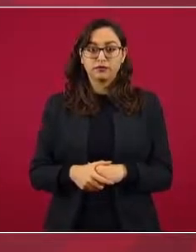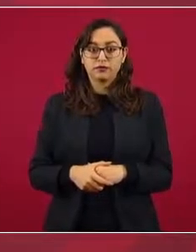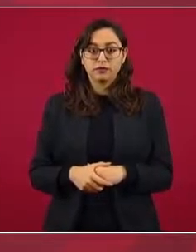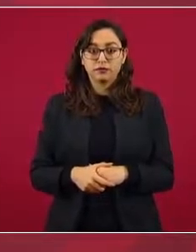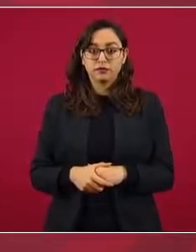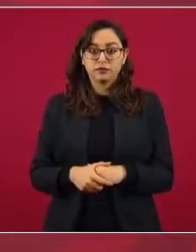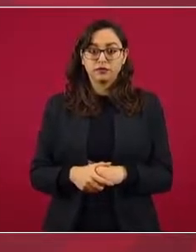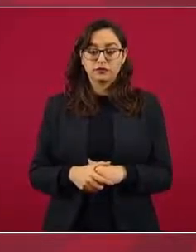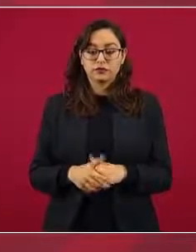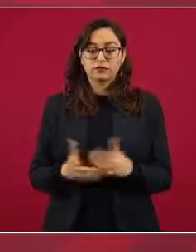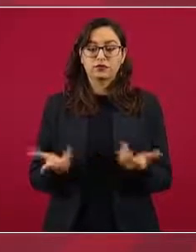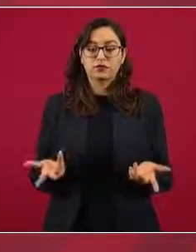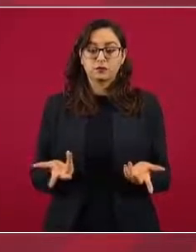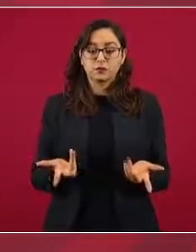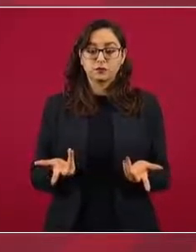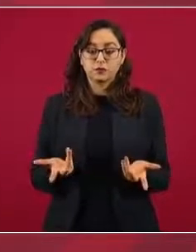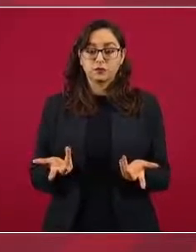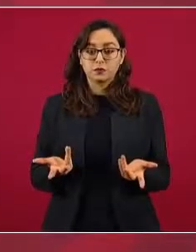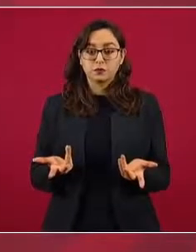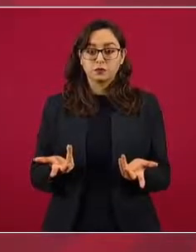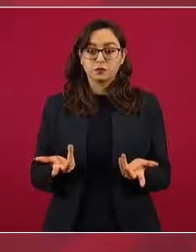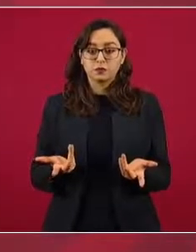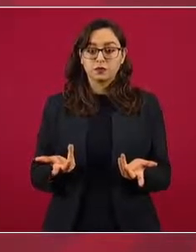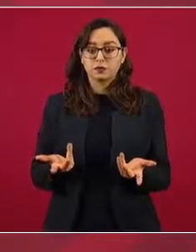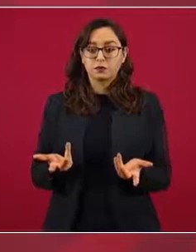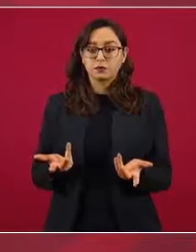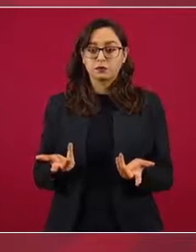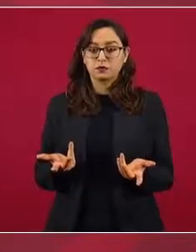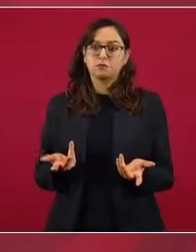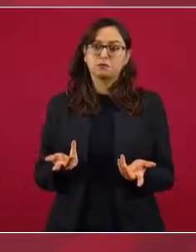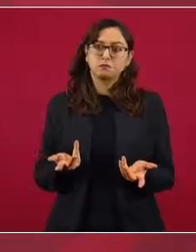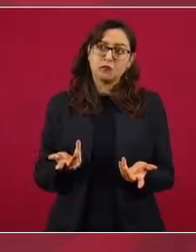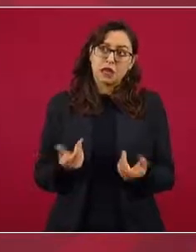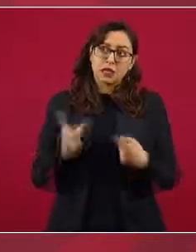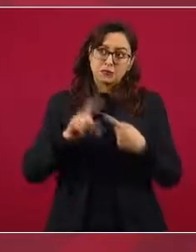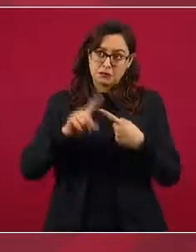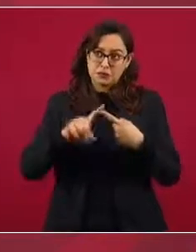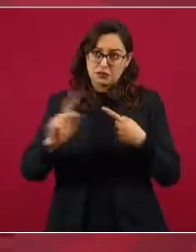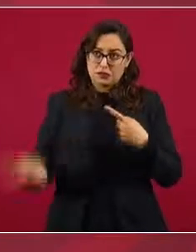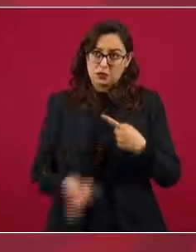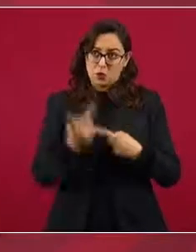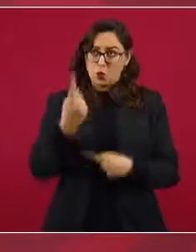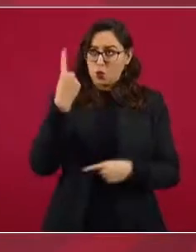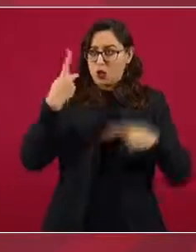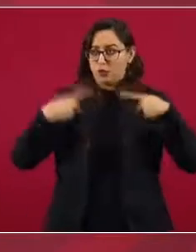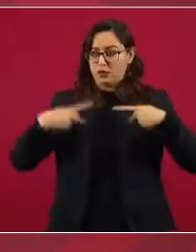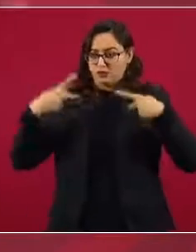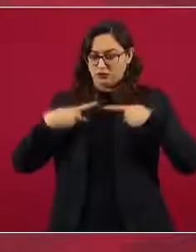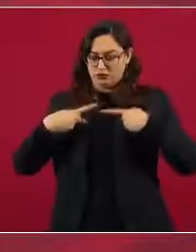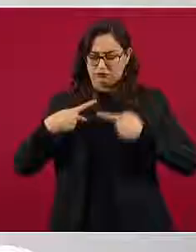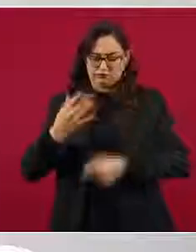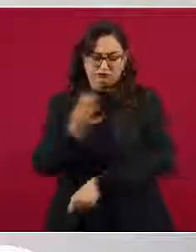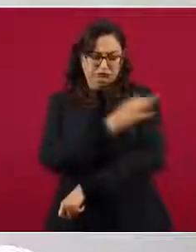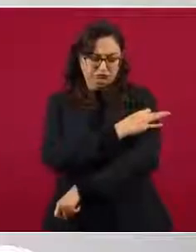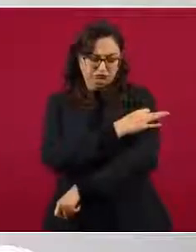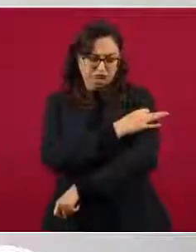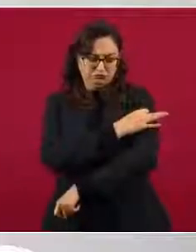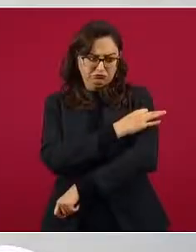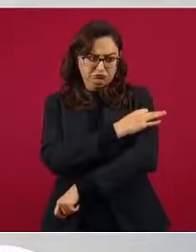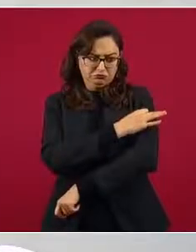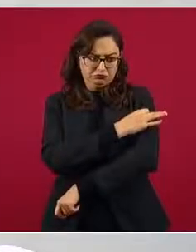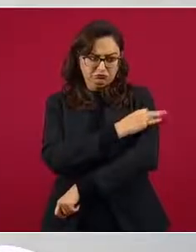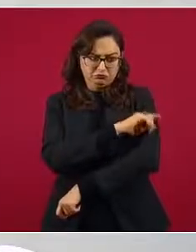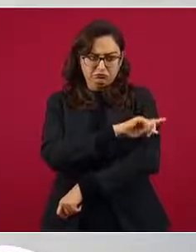luego, es posible que no le pasaría nada perjudicial a una persona que se pusiera dos